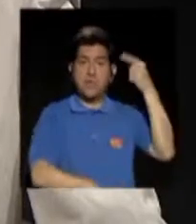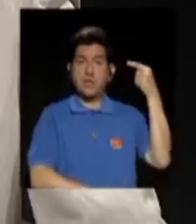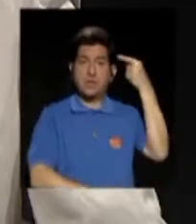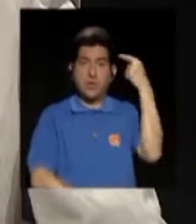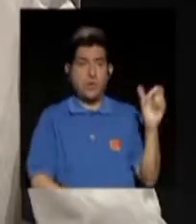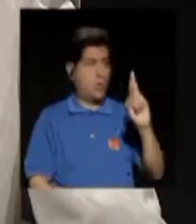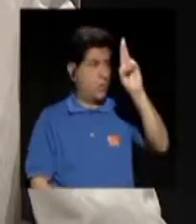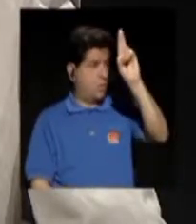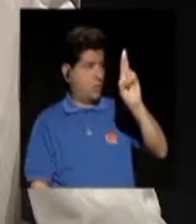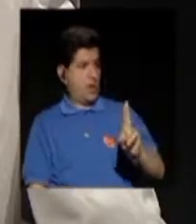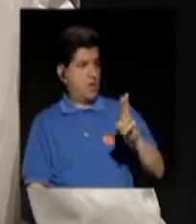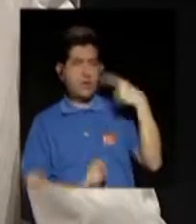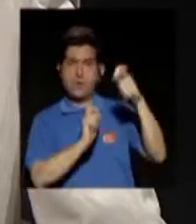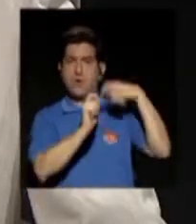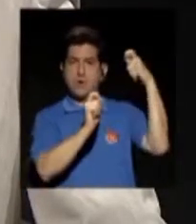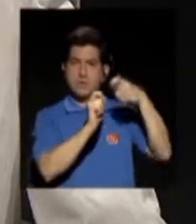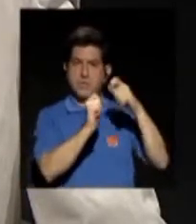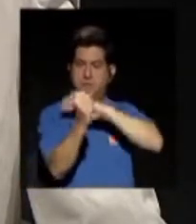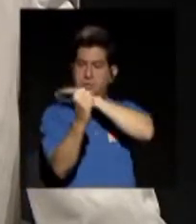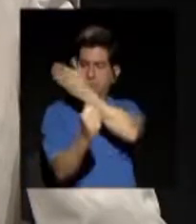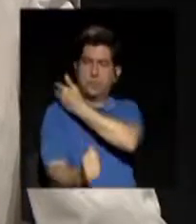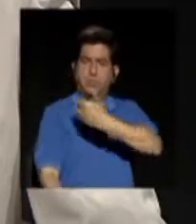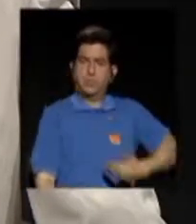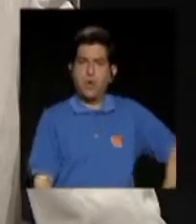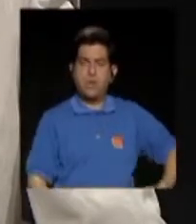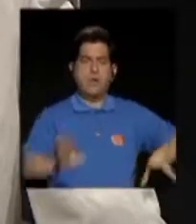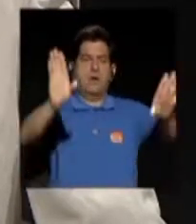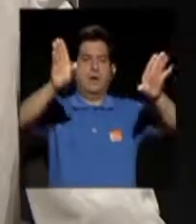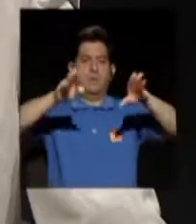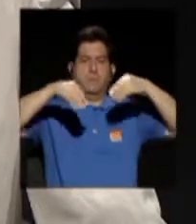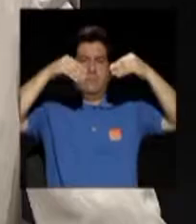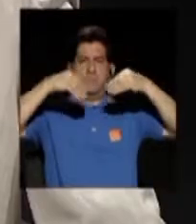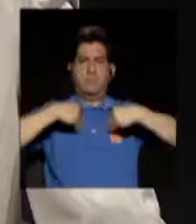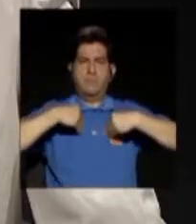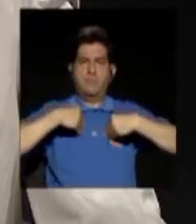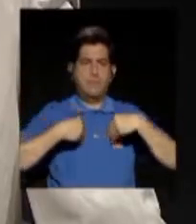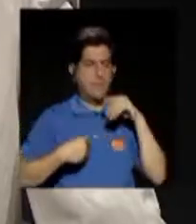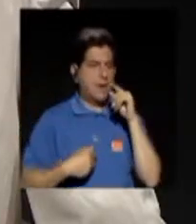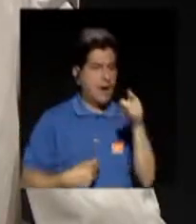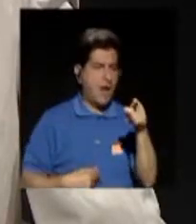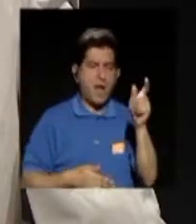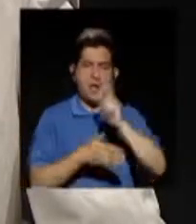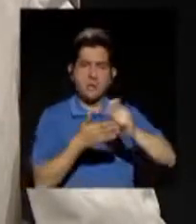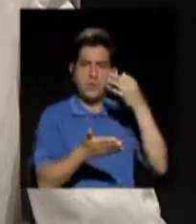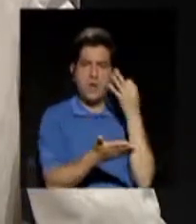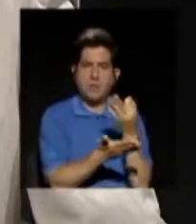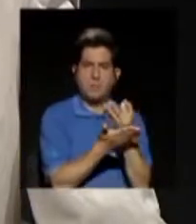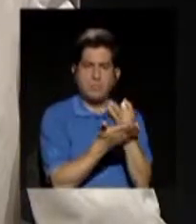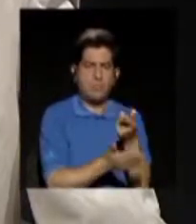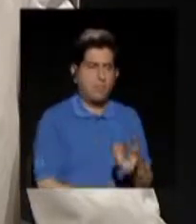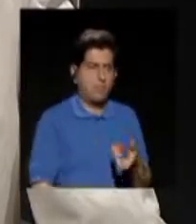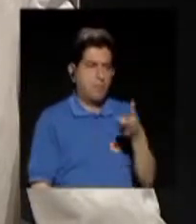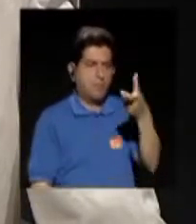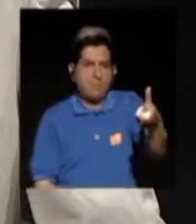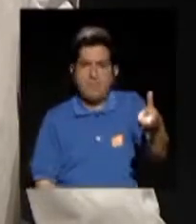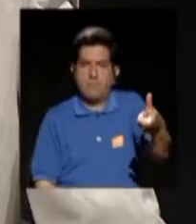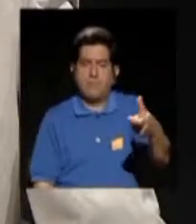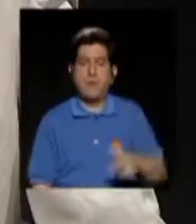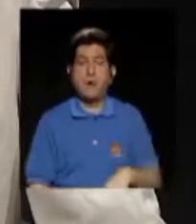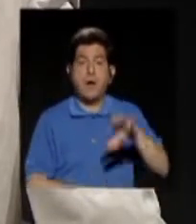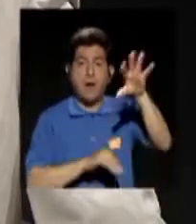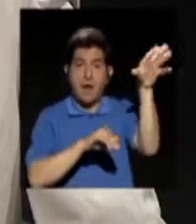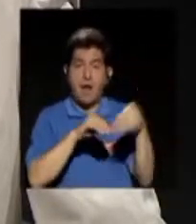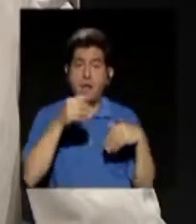costarricense, concretamente el Poder Ejecutivo, asume el financiamiento de esas escuelas, a las cuales se